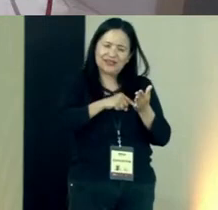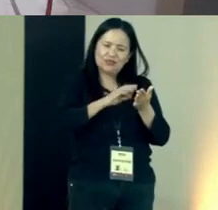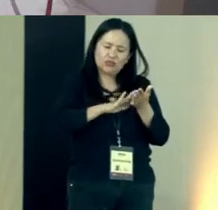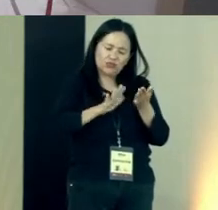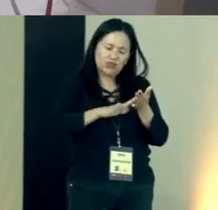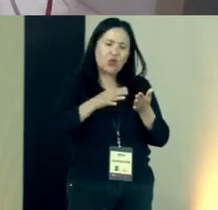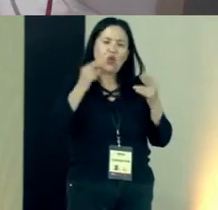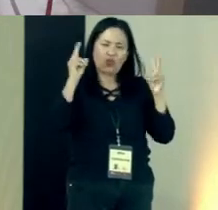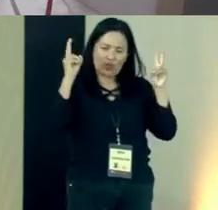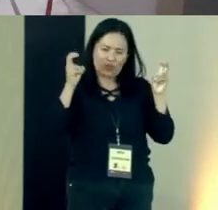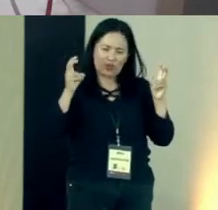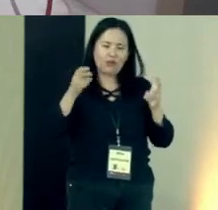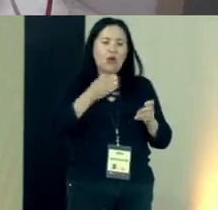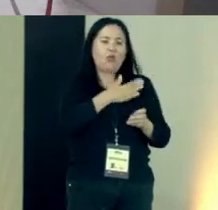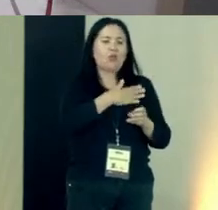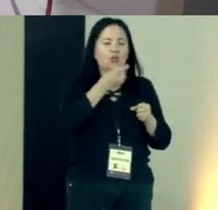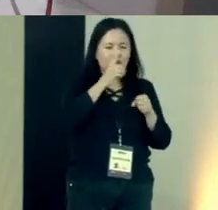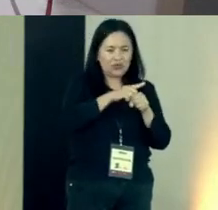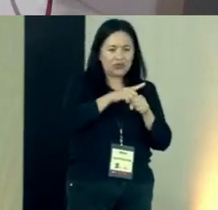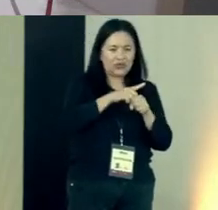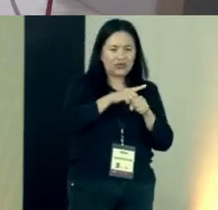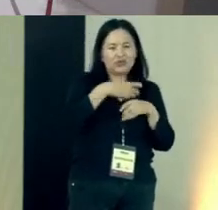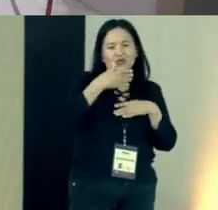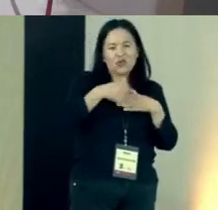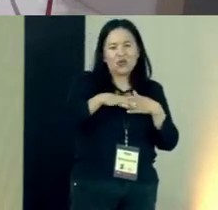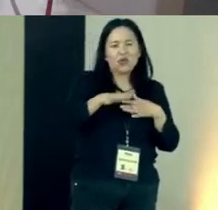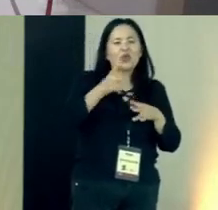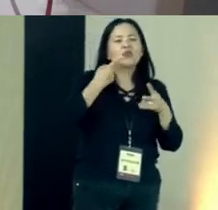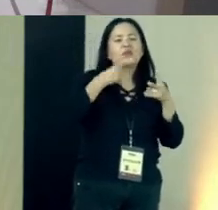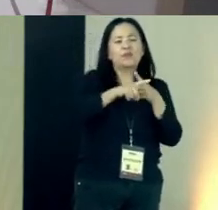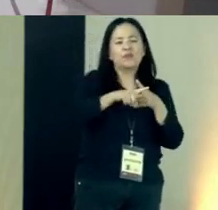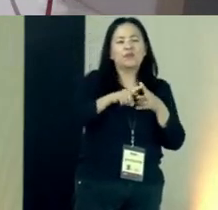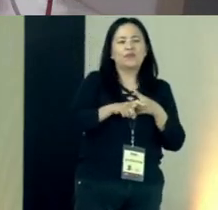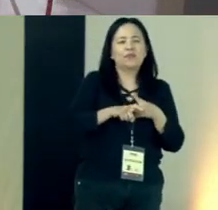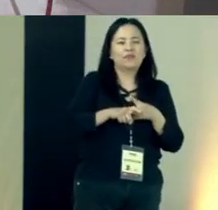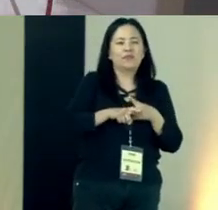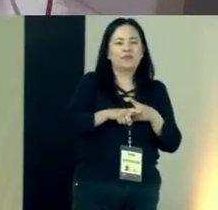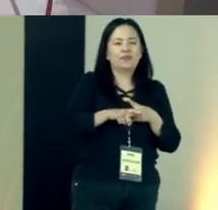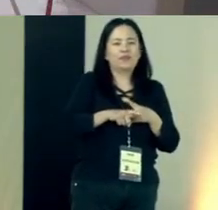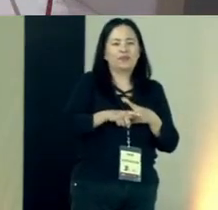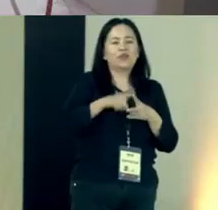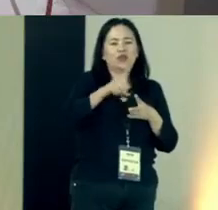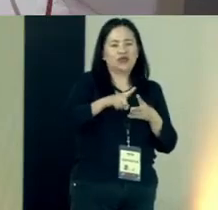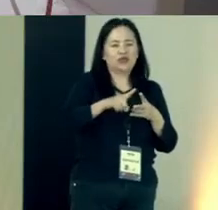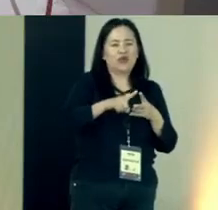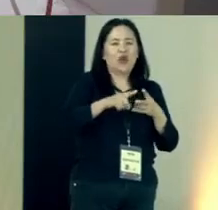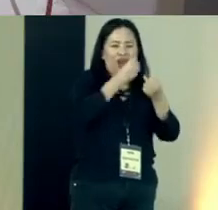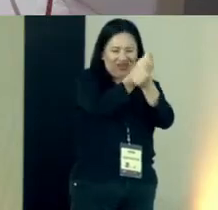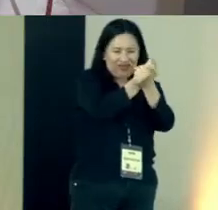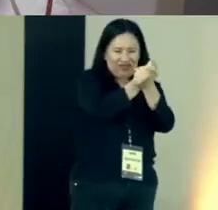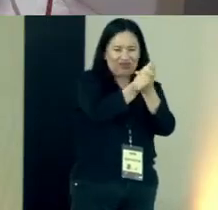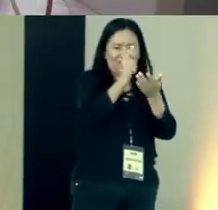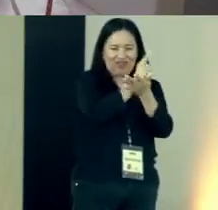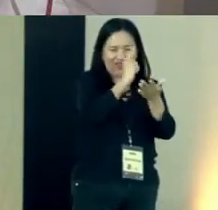Buenos Días, que publicó Machado de Assis justo en los meses en los que se estaba promulgando la ley de la abolición de la